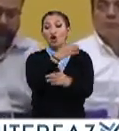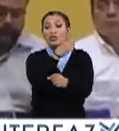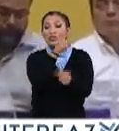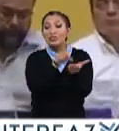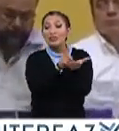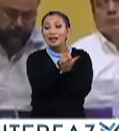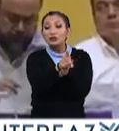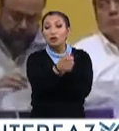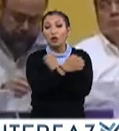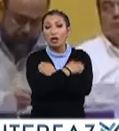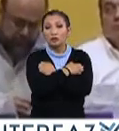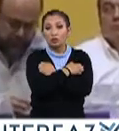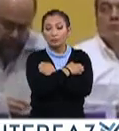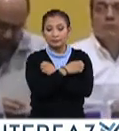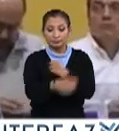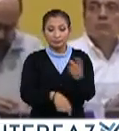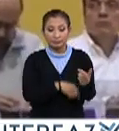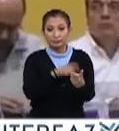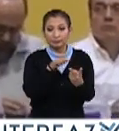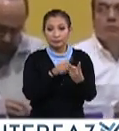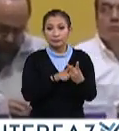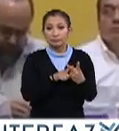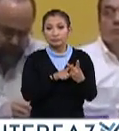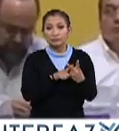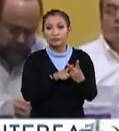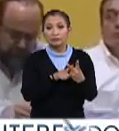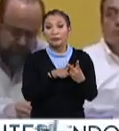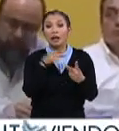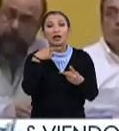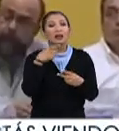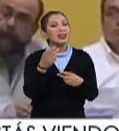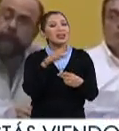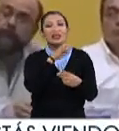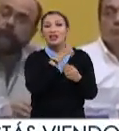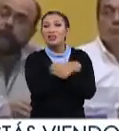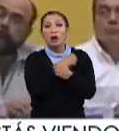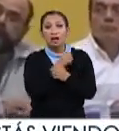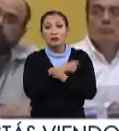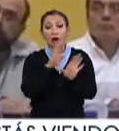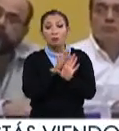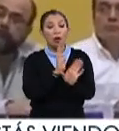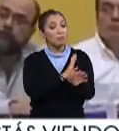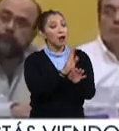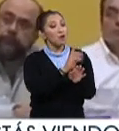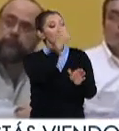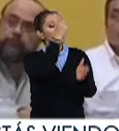la educación, que la educación no sea nunca un privilegio,